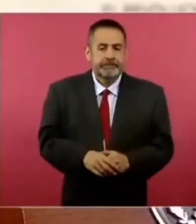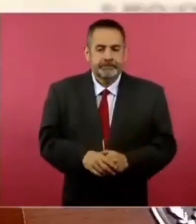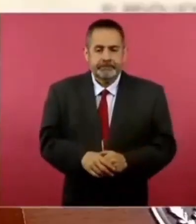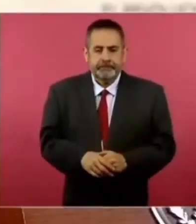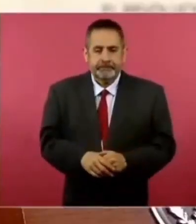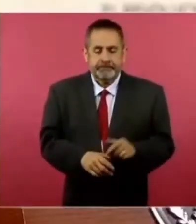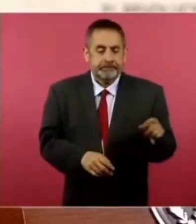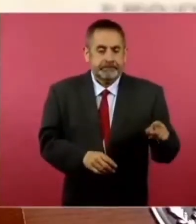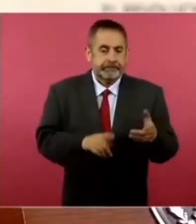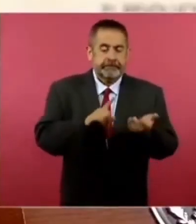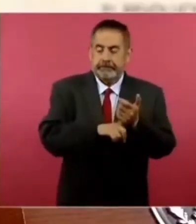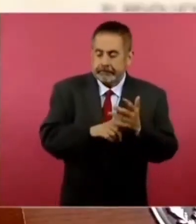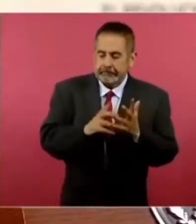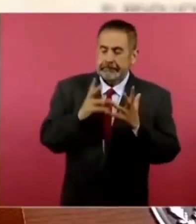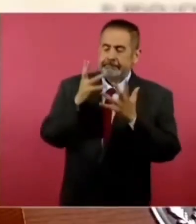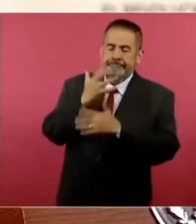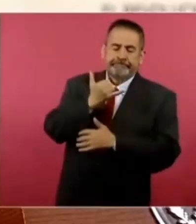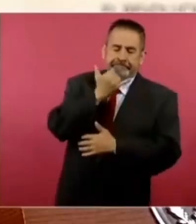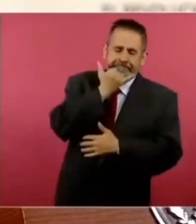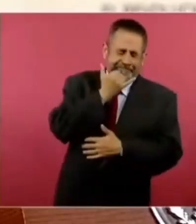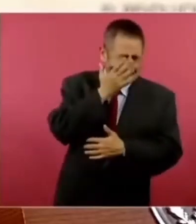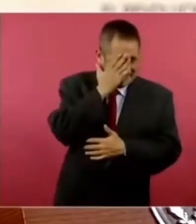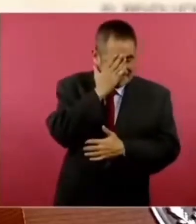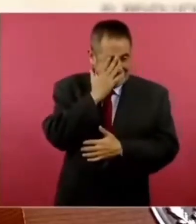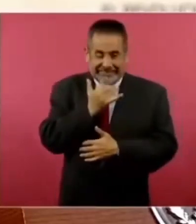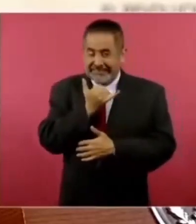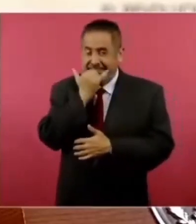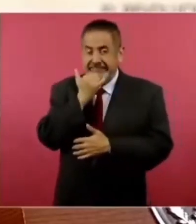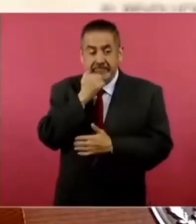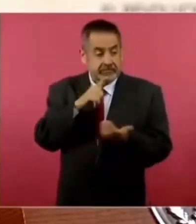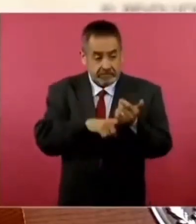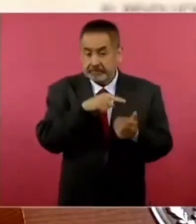de que habían cometido un error